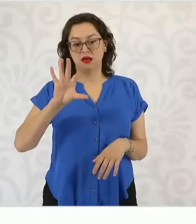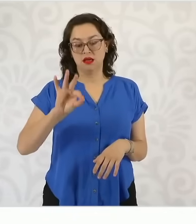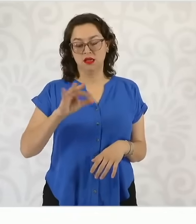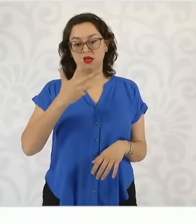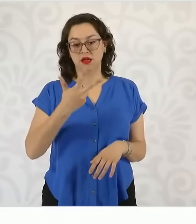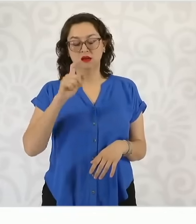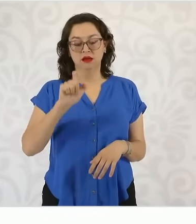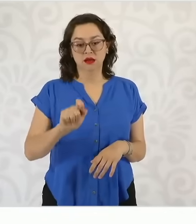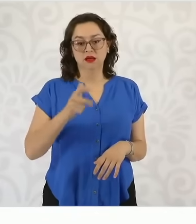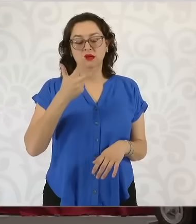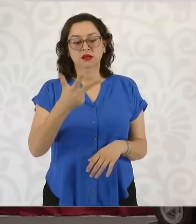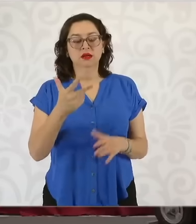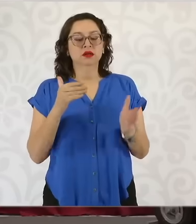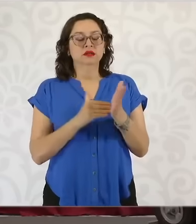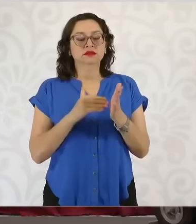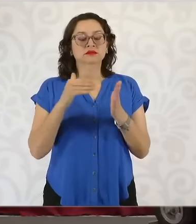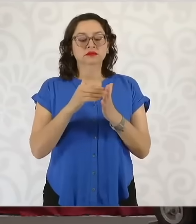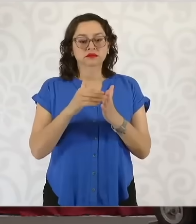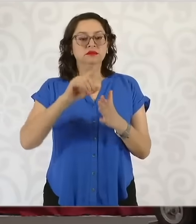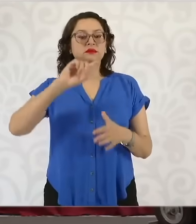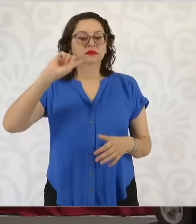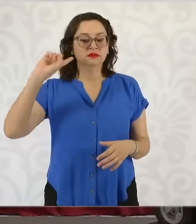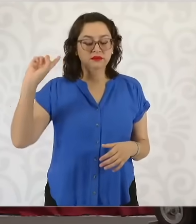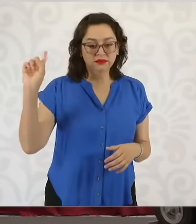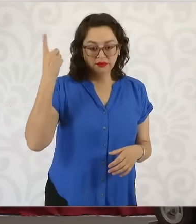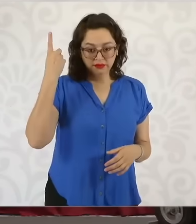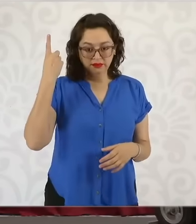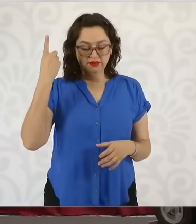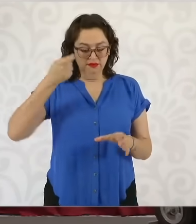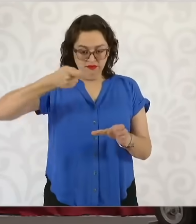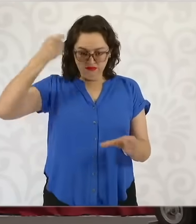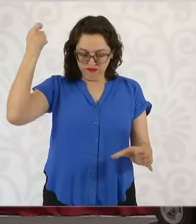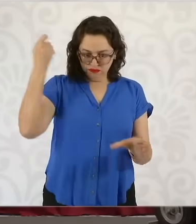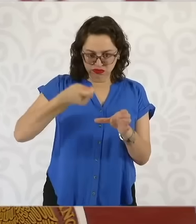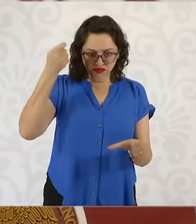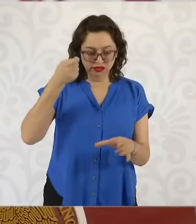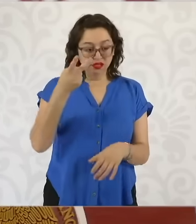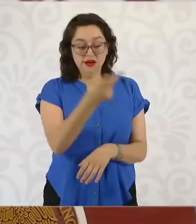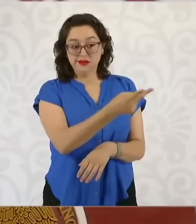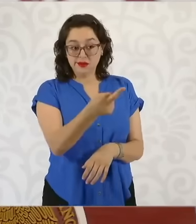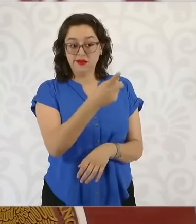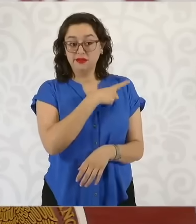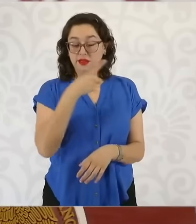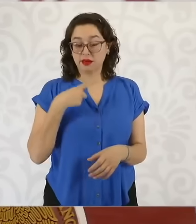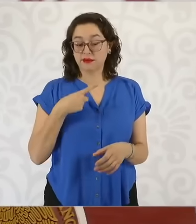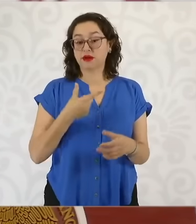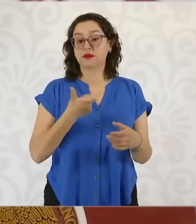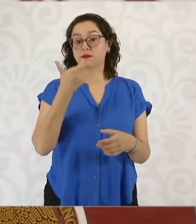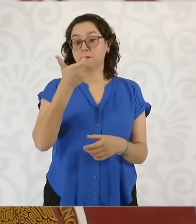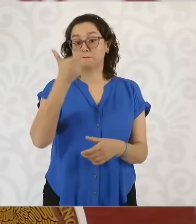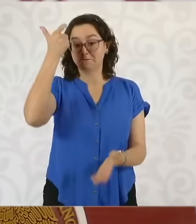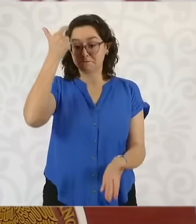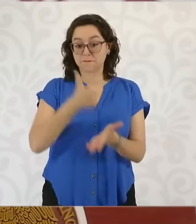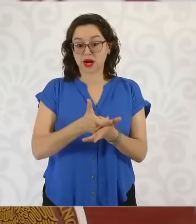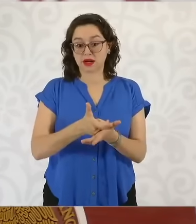748.8 millones de dólares que dicta la juez en Florida se